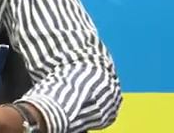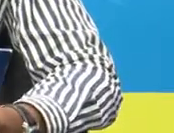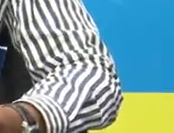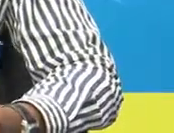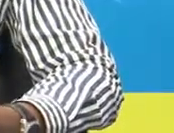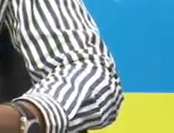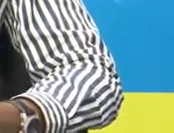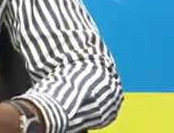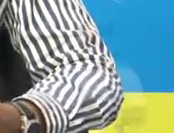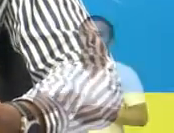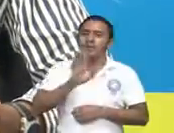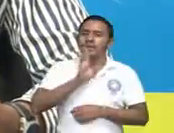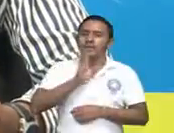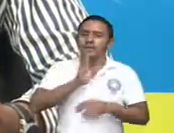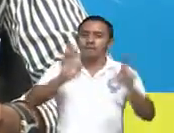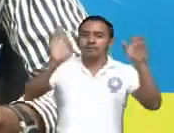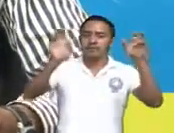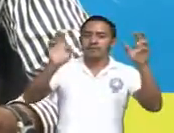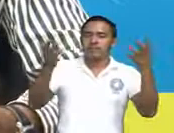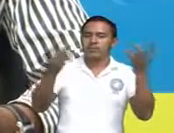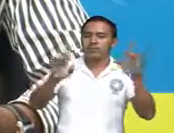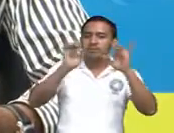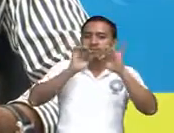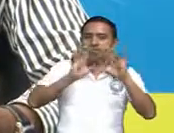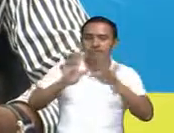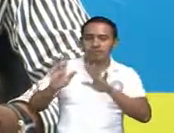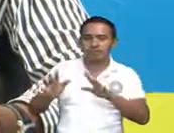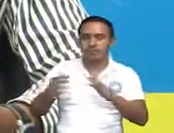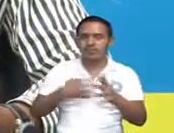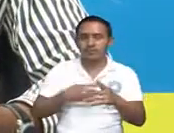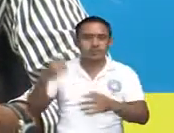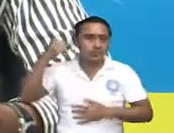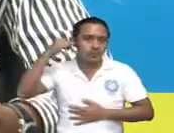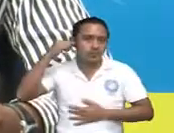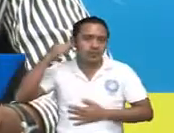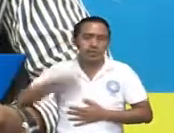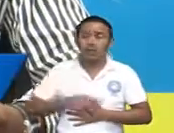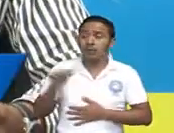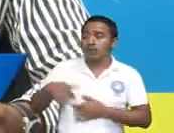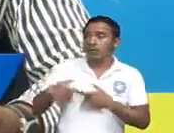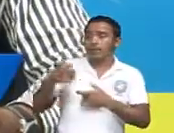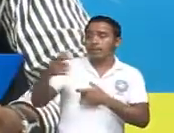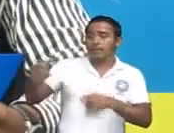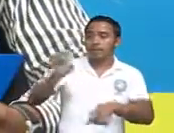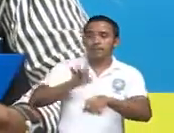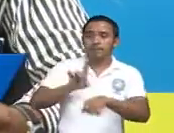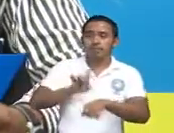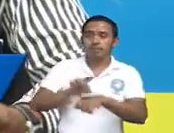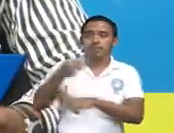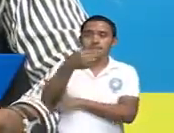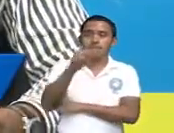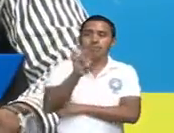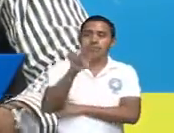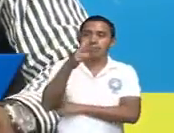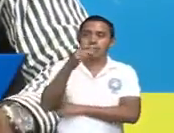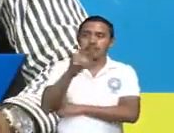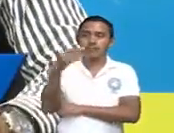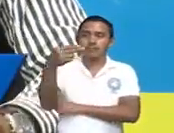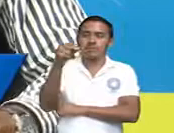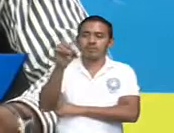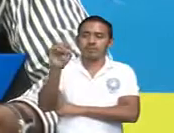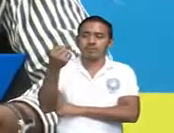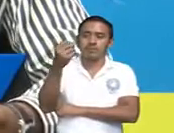hoy estamos hablando sobre los cuidados de la audición y tenemos como invitado al doctor hugo homes kingking es el